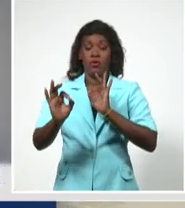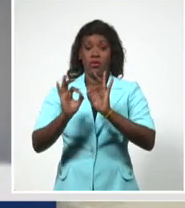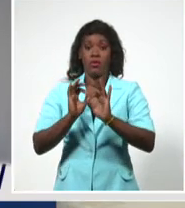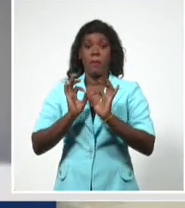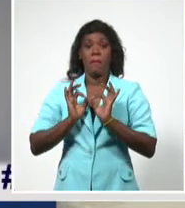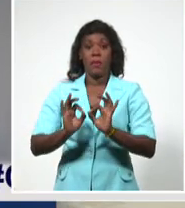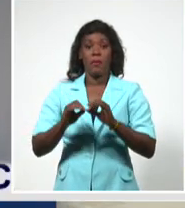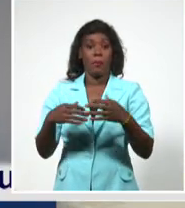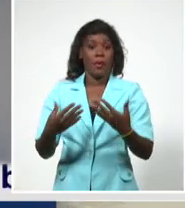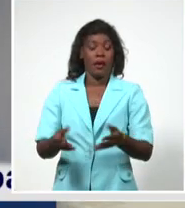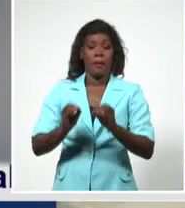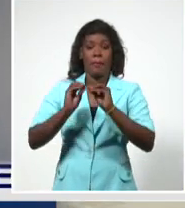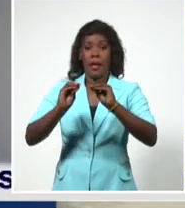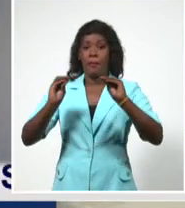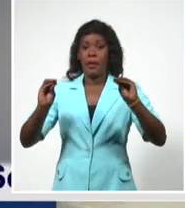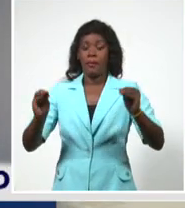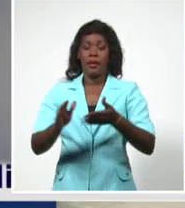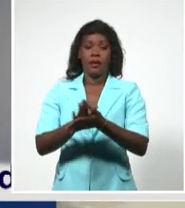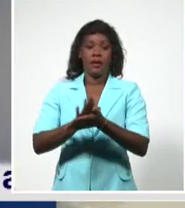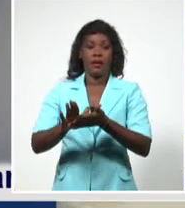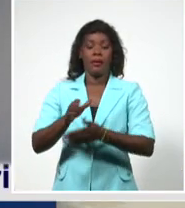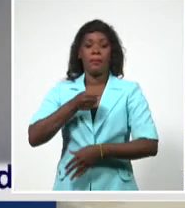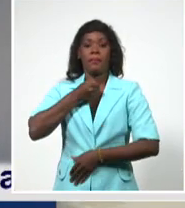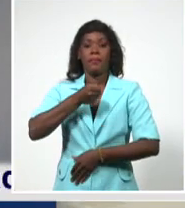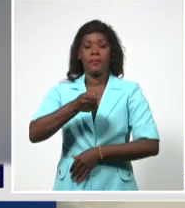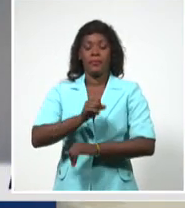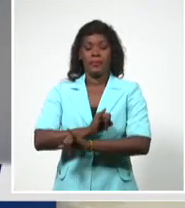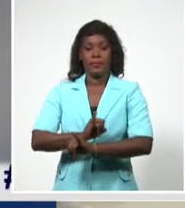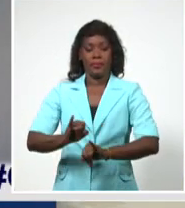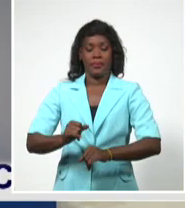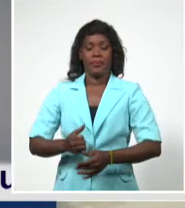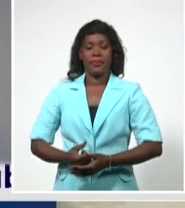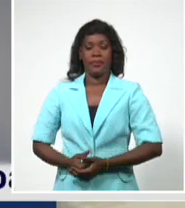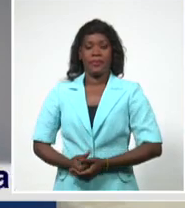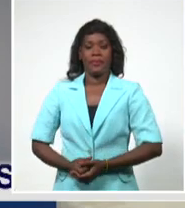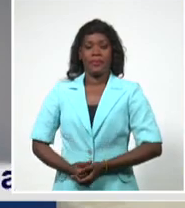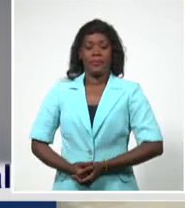propagación de la enfermedad. Leonardo Ferrer Llopis, Sistema Informativo de la Televisión Cubana.